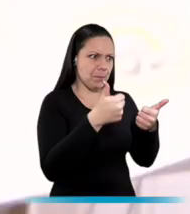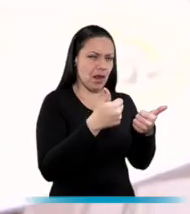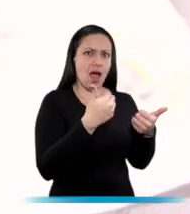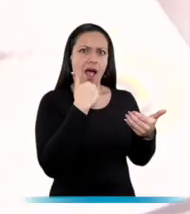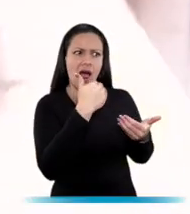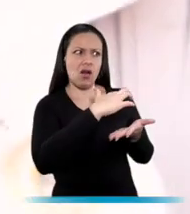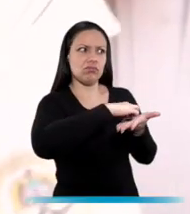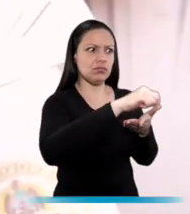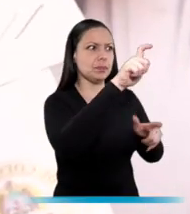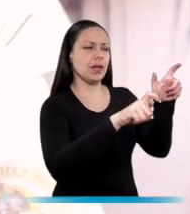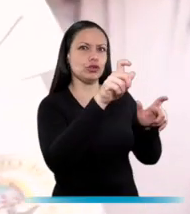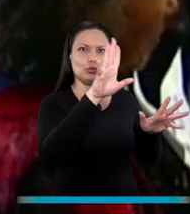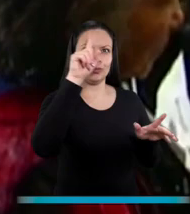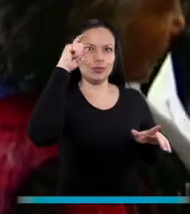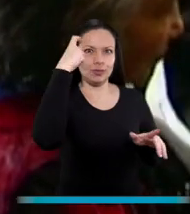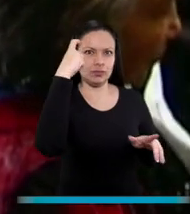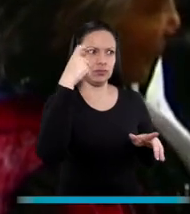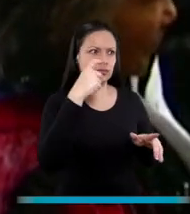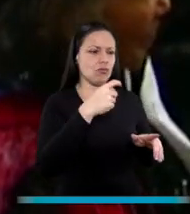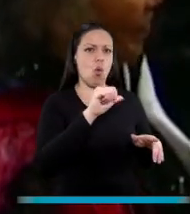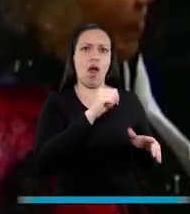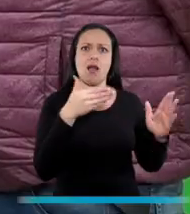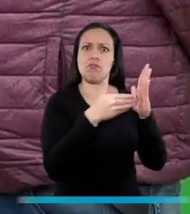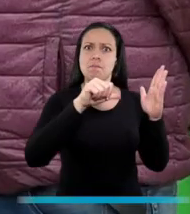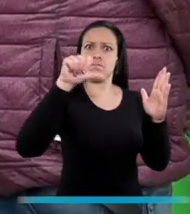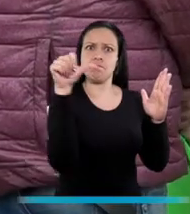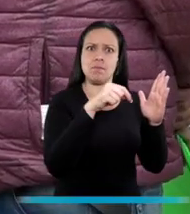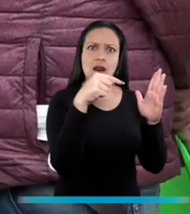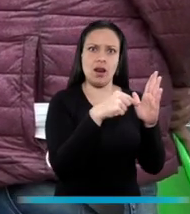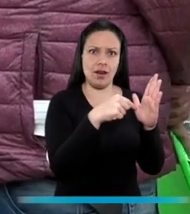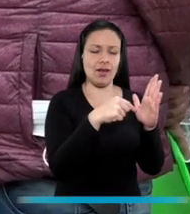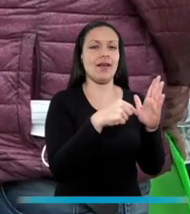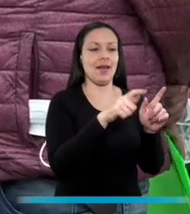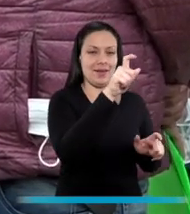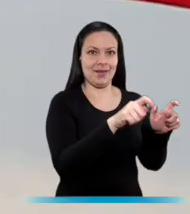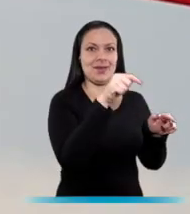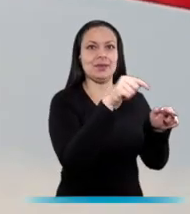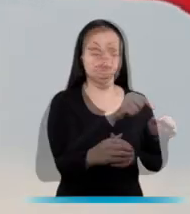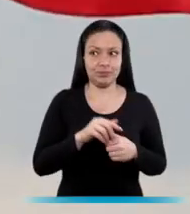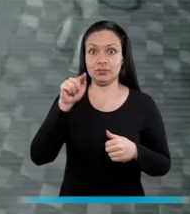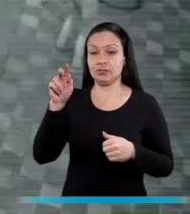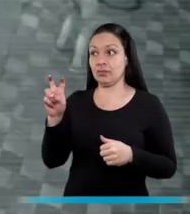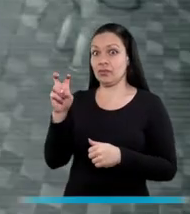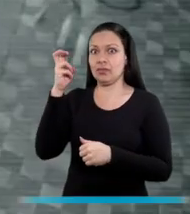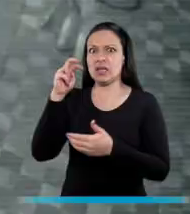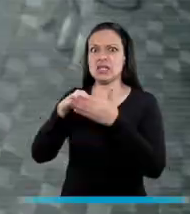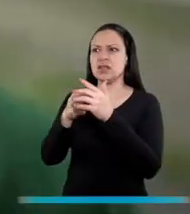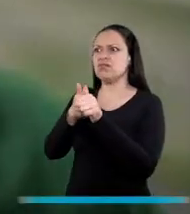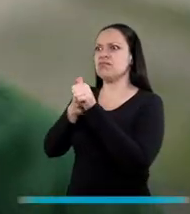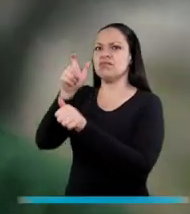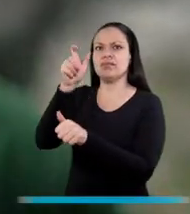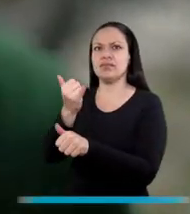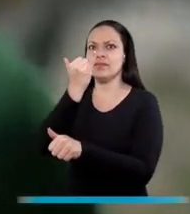que mediante una acción de un funcionario público se lesionó el patrimonio público va por esa persona el de la fiscalía es la